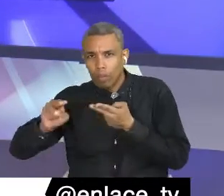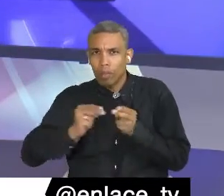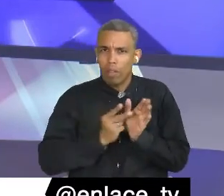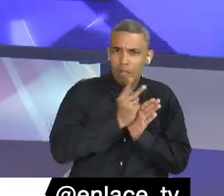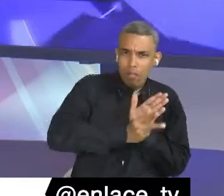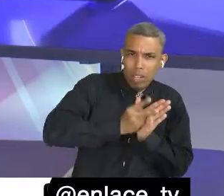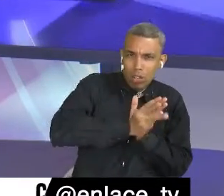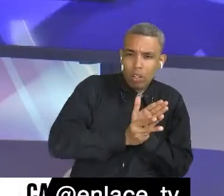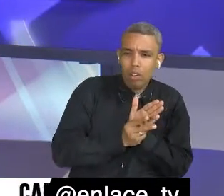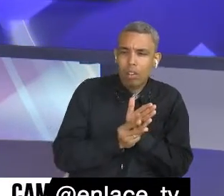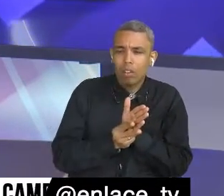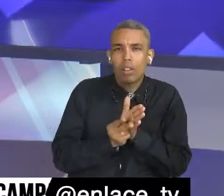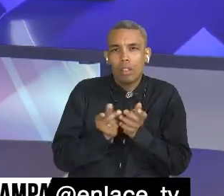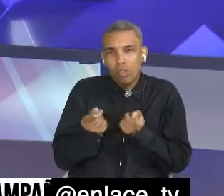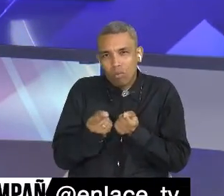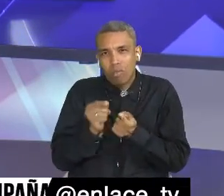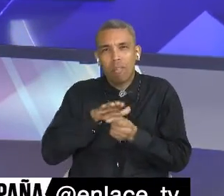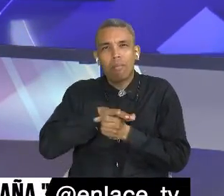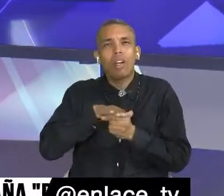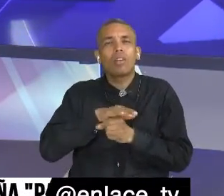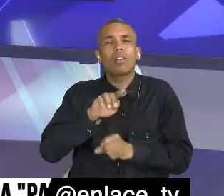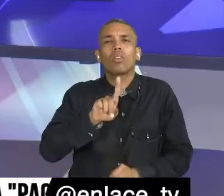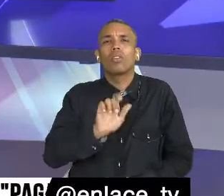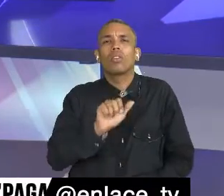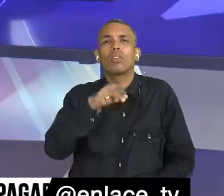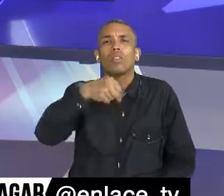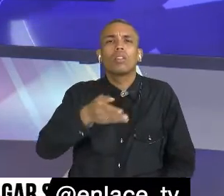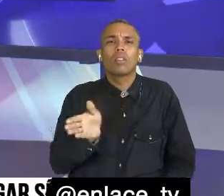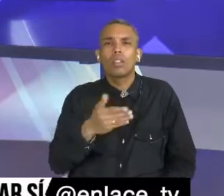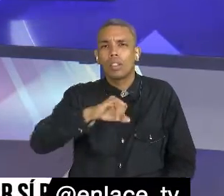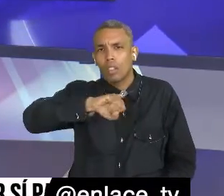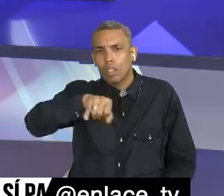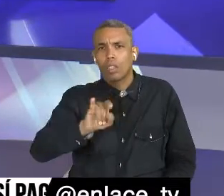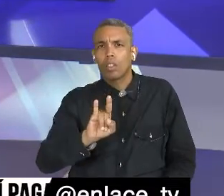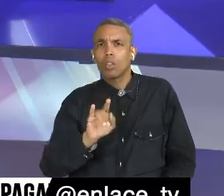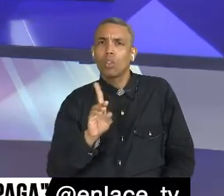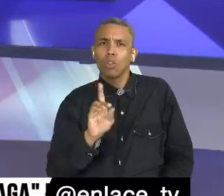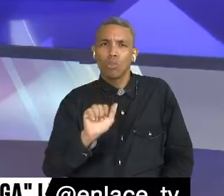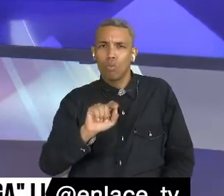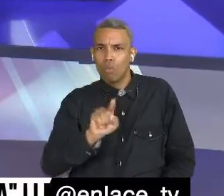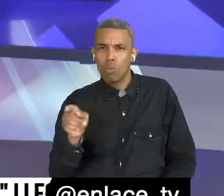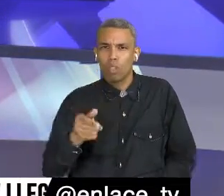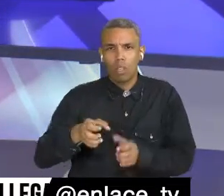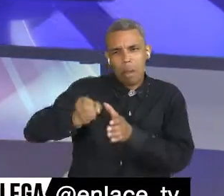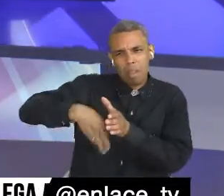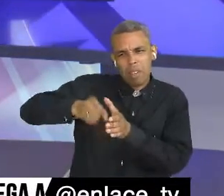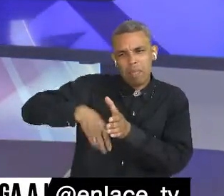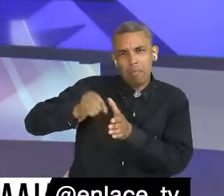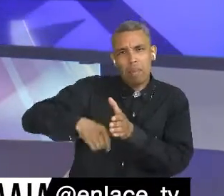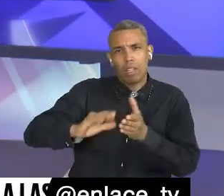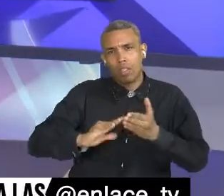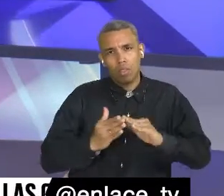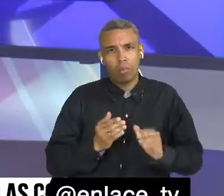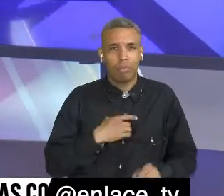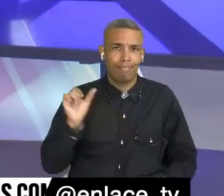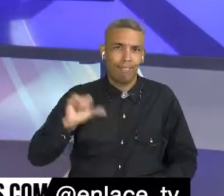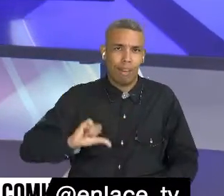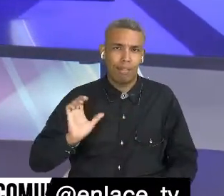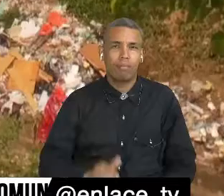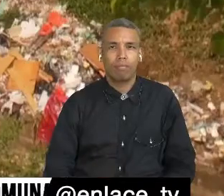barrio San Judas. Los habitantes de la zona pidieron la intervención de las autoridades frente a la mala conducta de algunos ciudadanos.